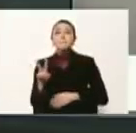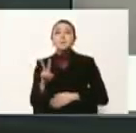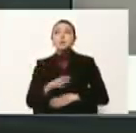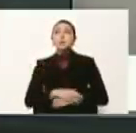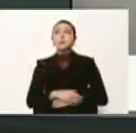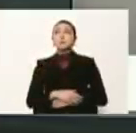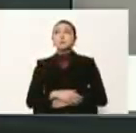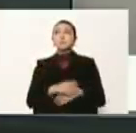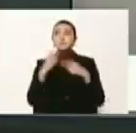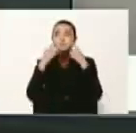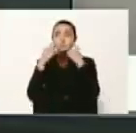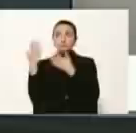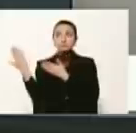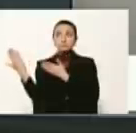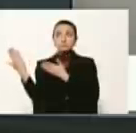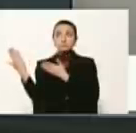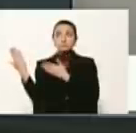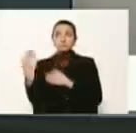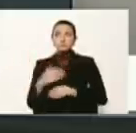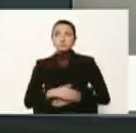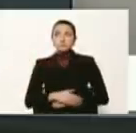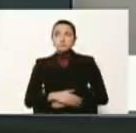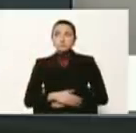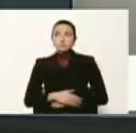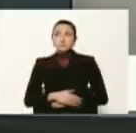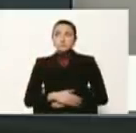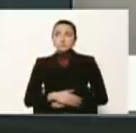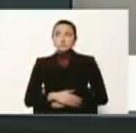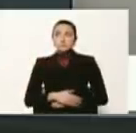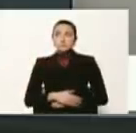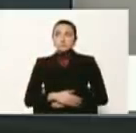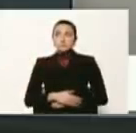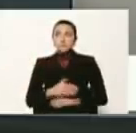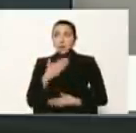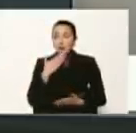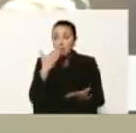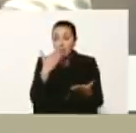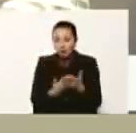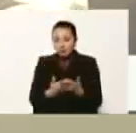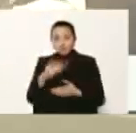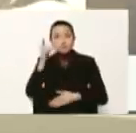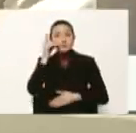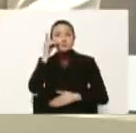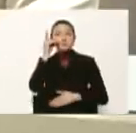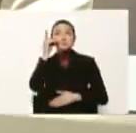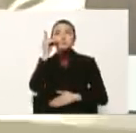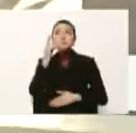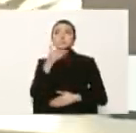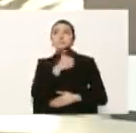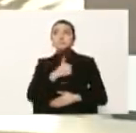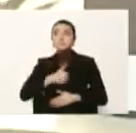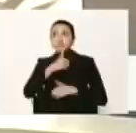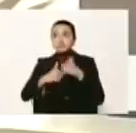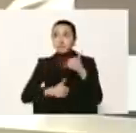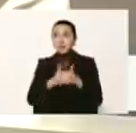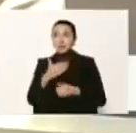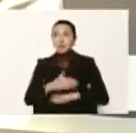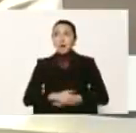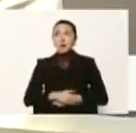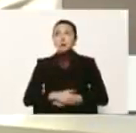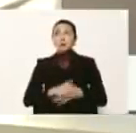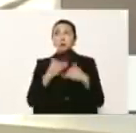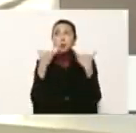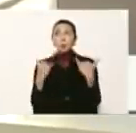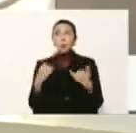Venezuela. Adelante, almirante. Gracias, vicepresidenta Delcy Rodríguez. De verdad que hoy